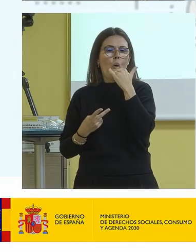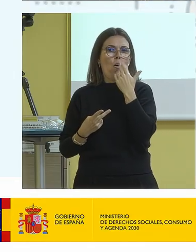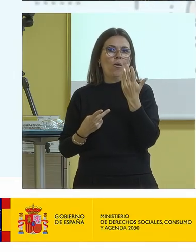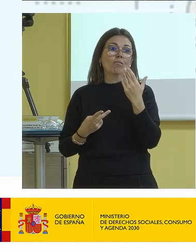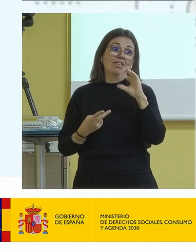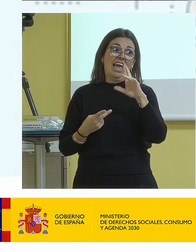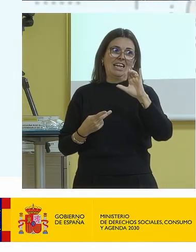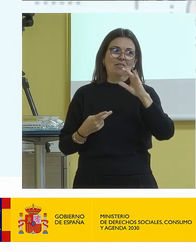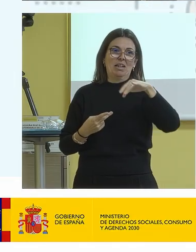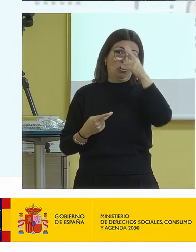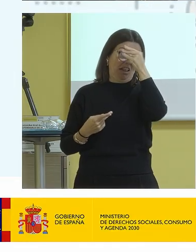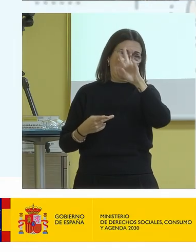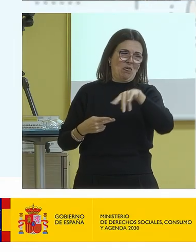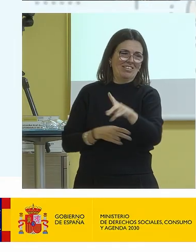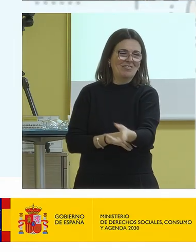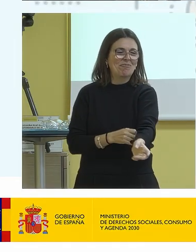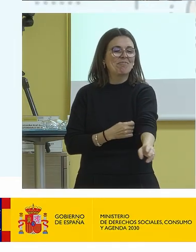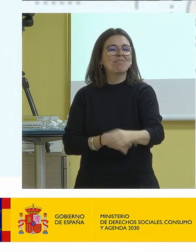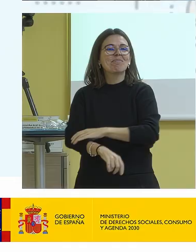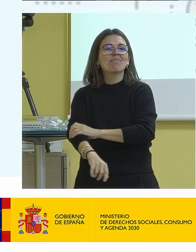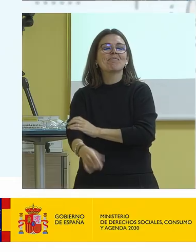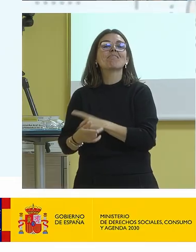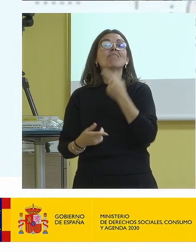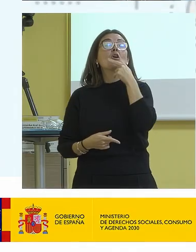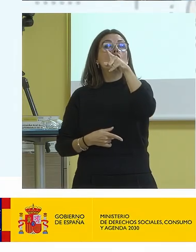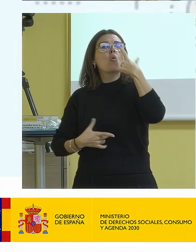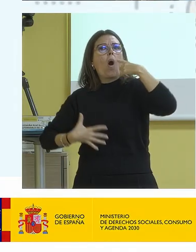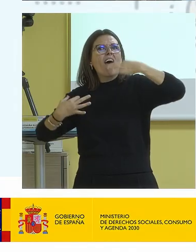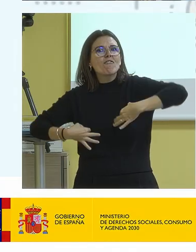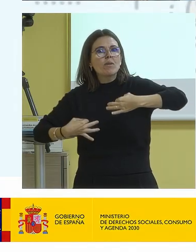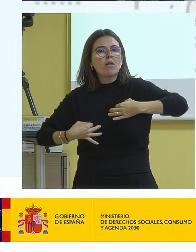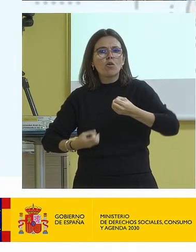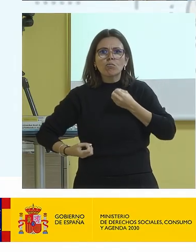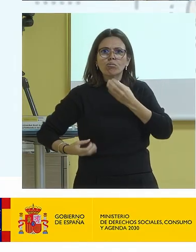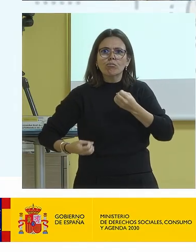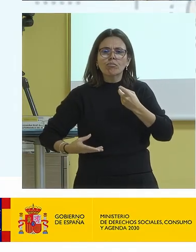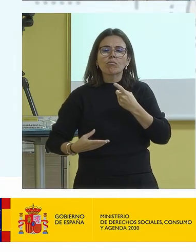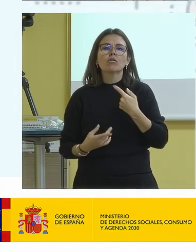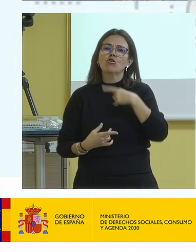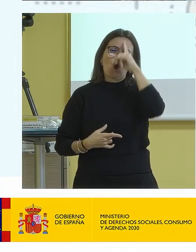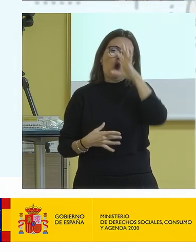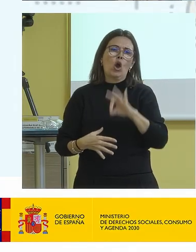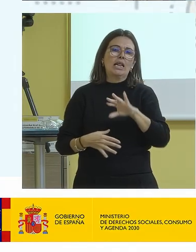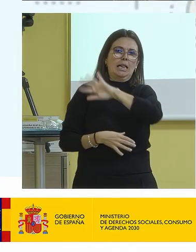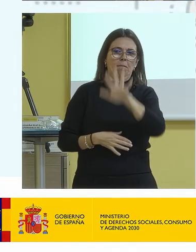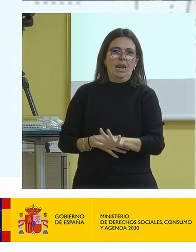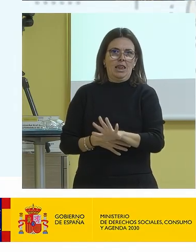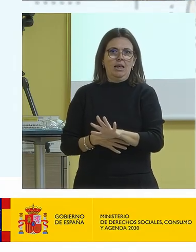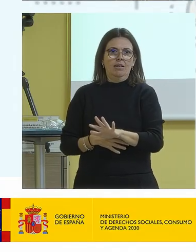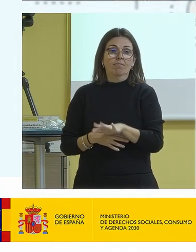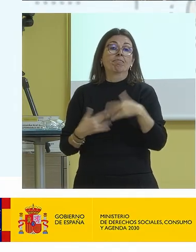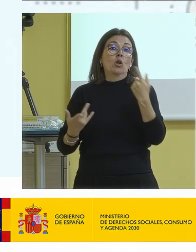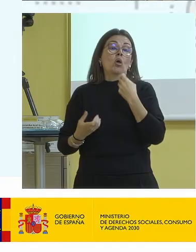impresión que da es que tiene que sus afirmaciones son muy coherentes, ¿vale? Entonces,